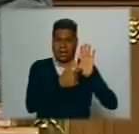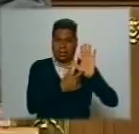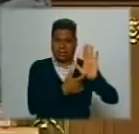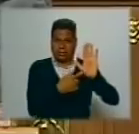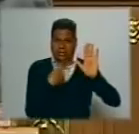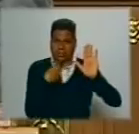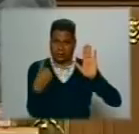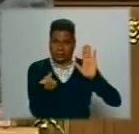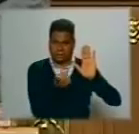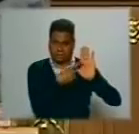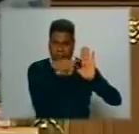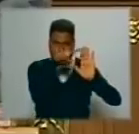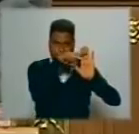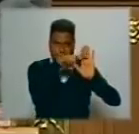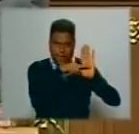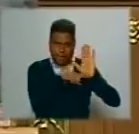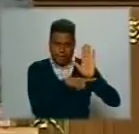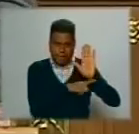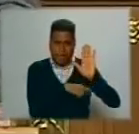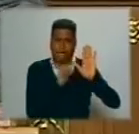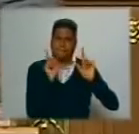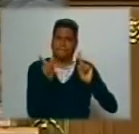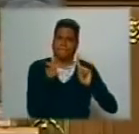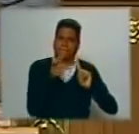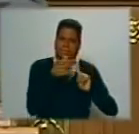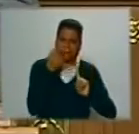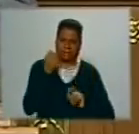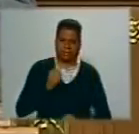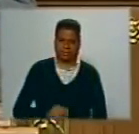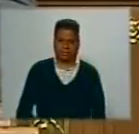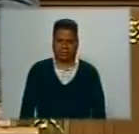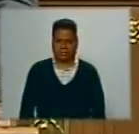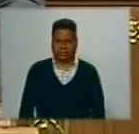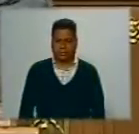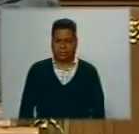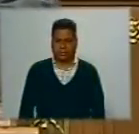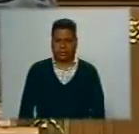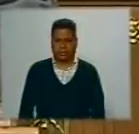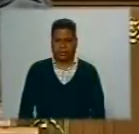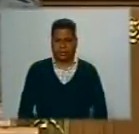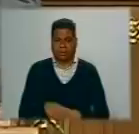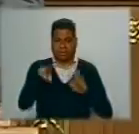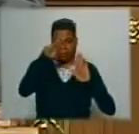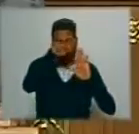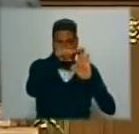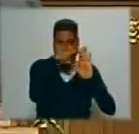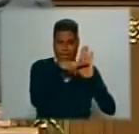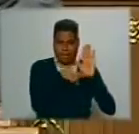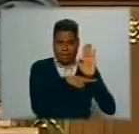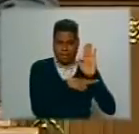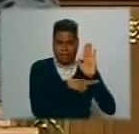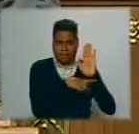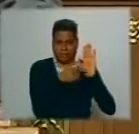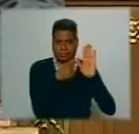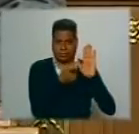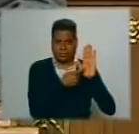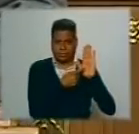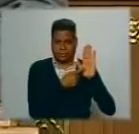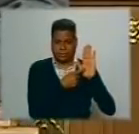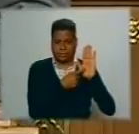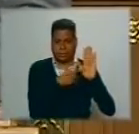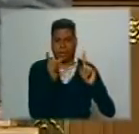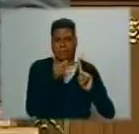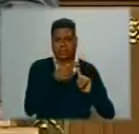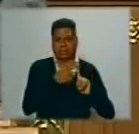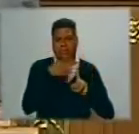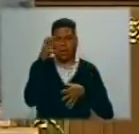establece un conjunto de principios que rigen, que norman la ley, los principios